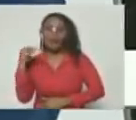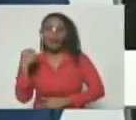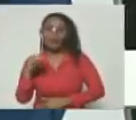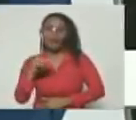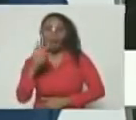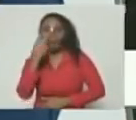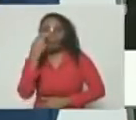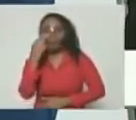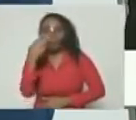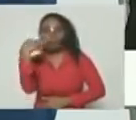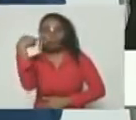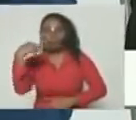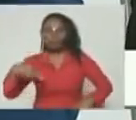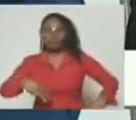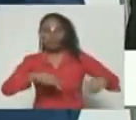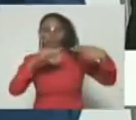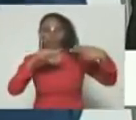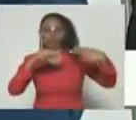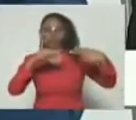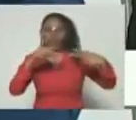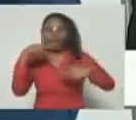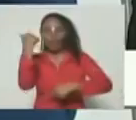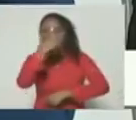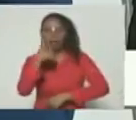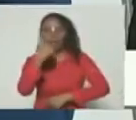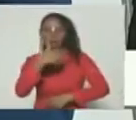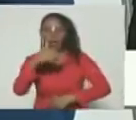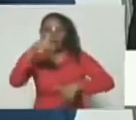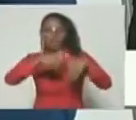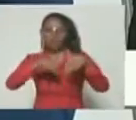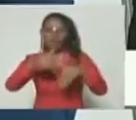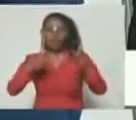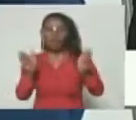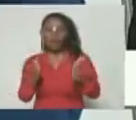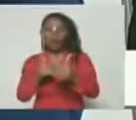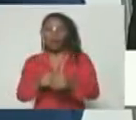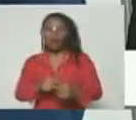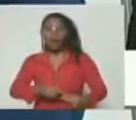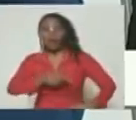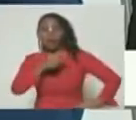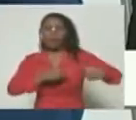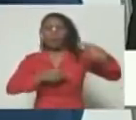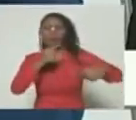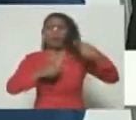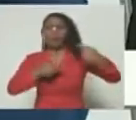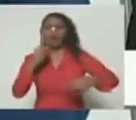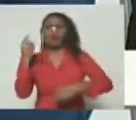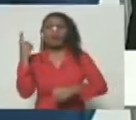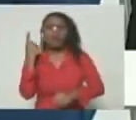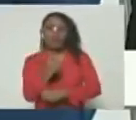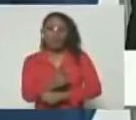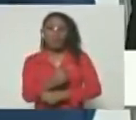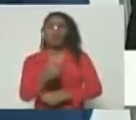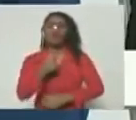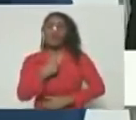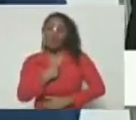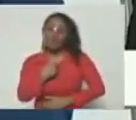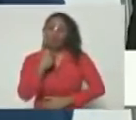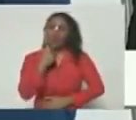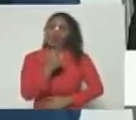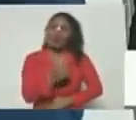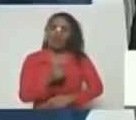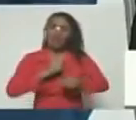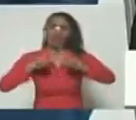veremos las caras en las urnas electorales. Nos combatiremos como debemos combatir. Y yo le diré, con